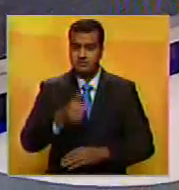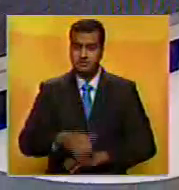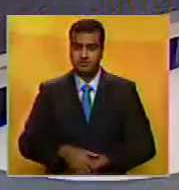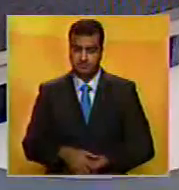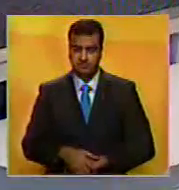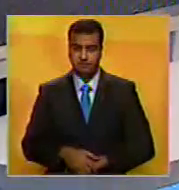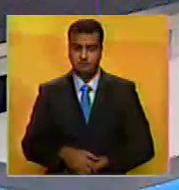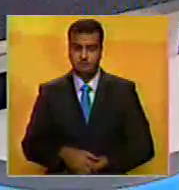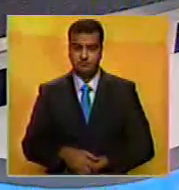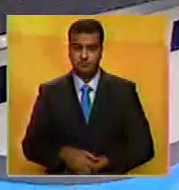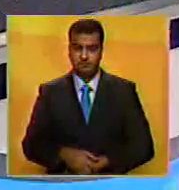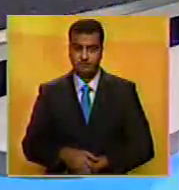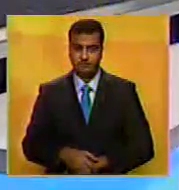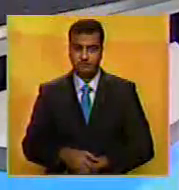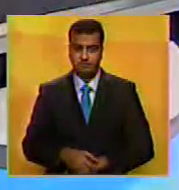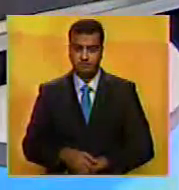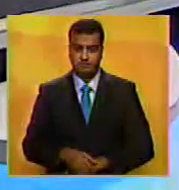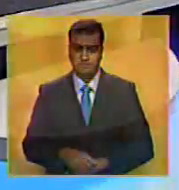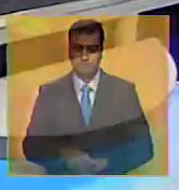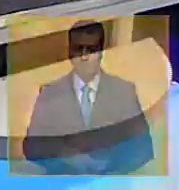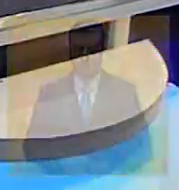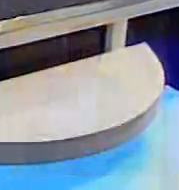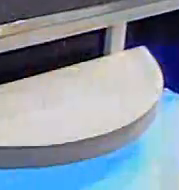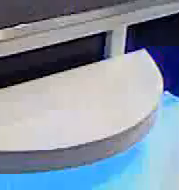volvemos con más información. No se aparten.